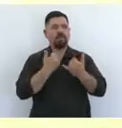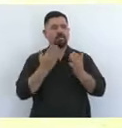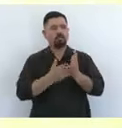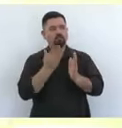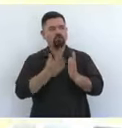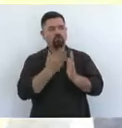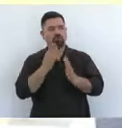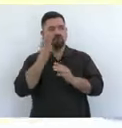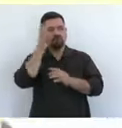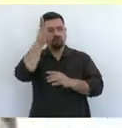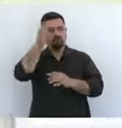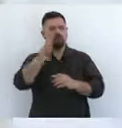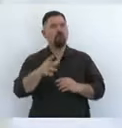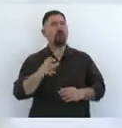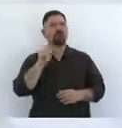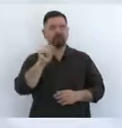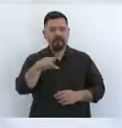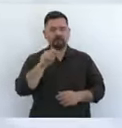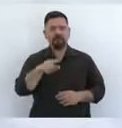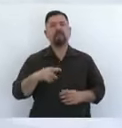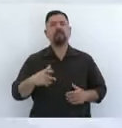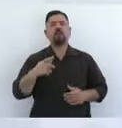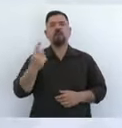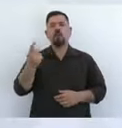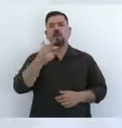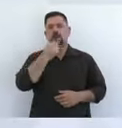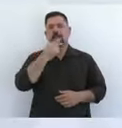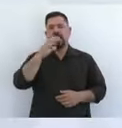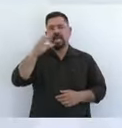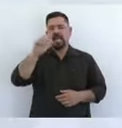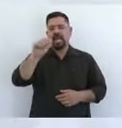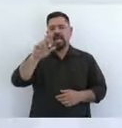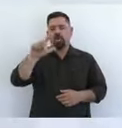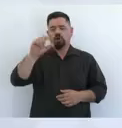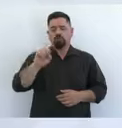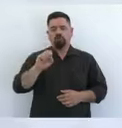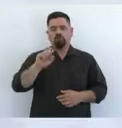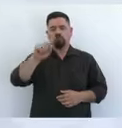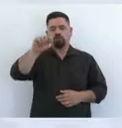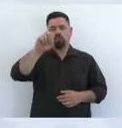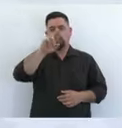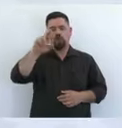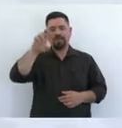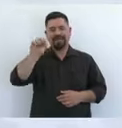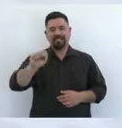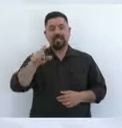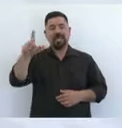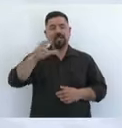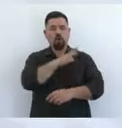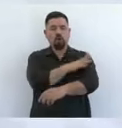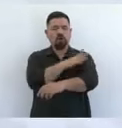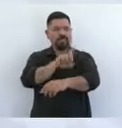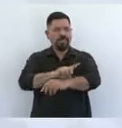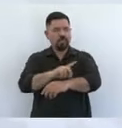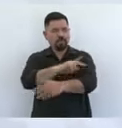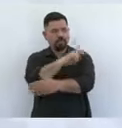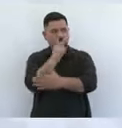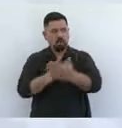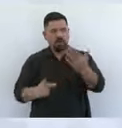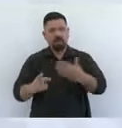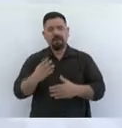Ya escucharon a Carlos Torres Rosas, coordinador de Programas Integrales para el Bienestar.